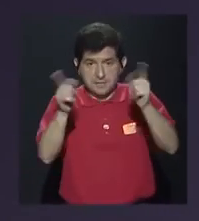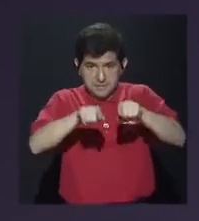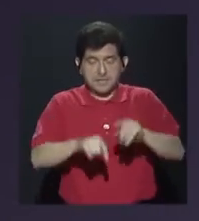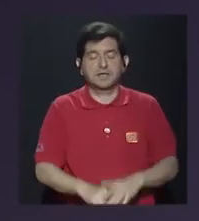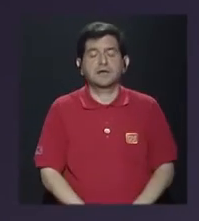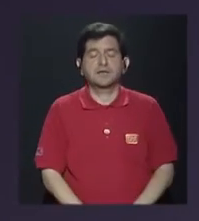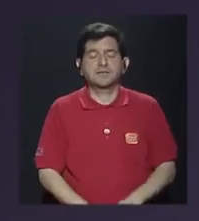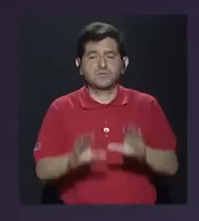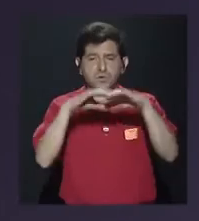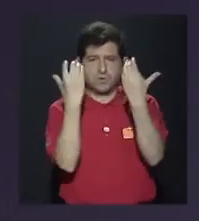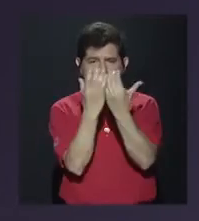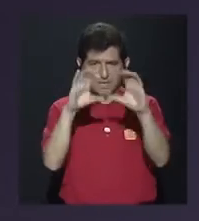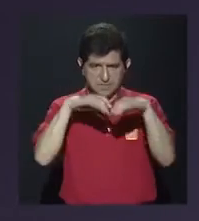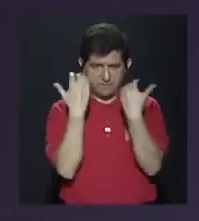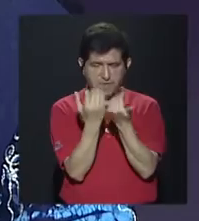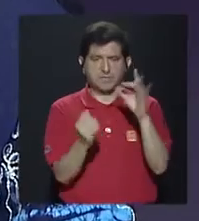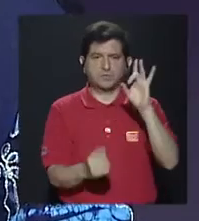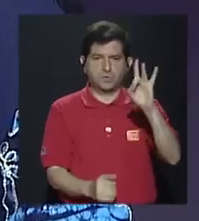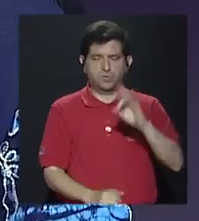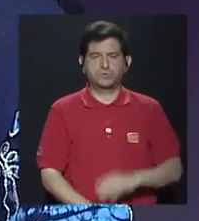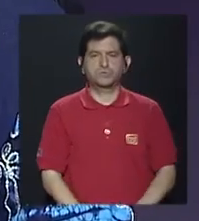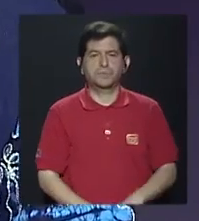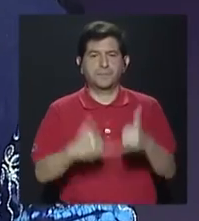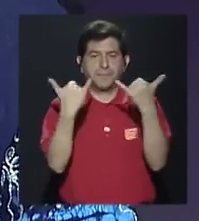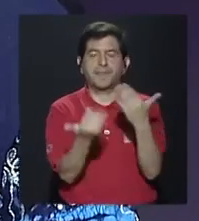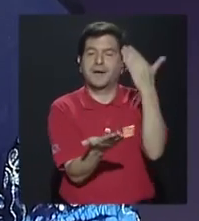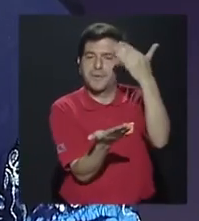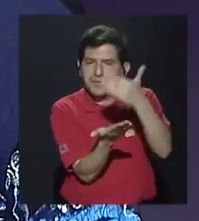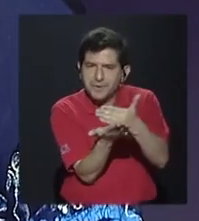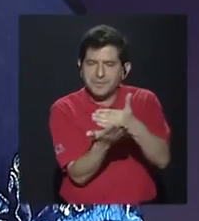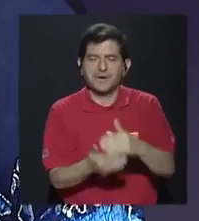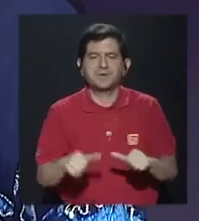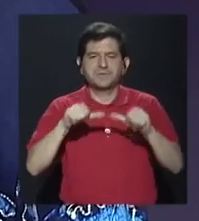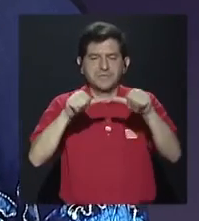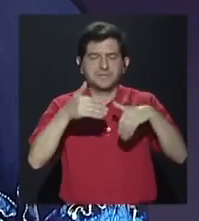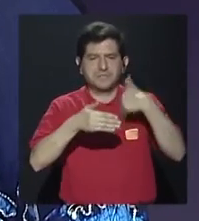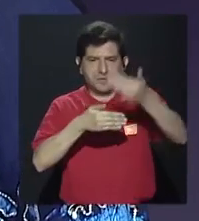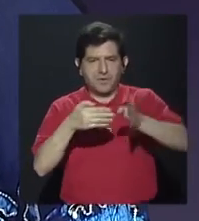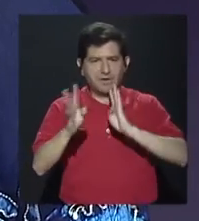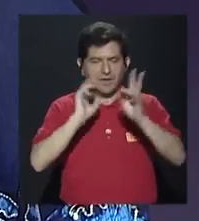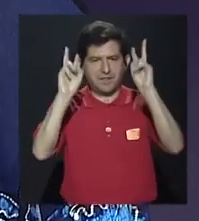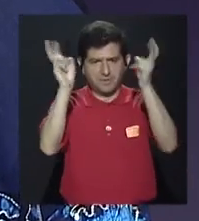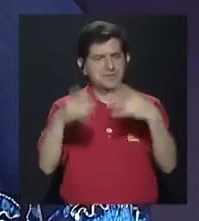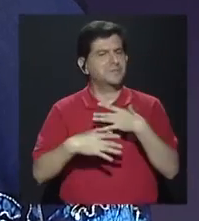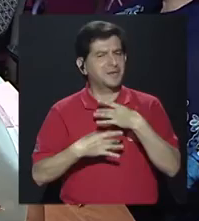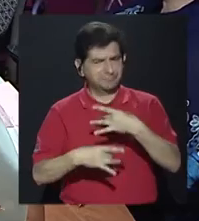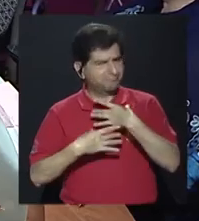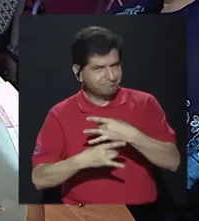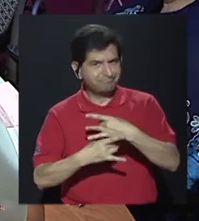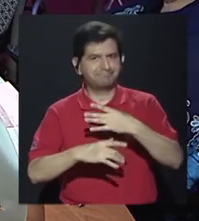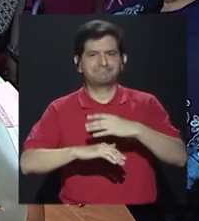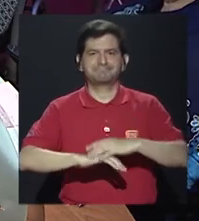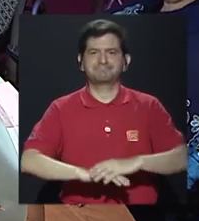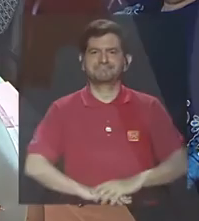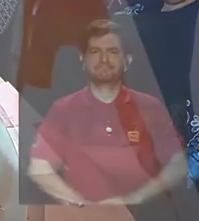8. Muy bien, vamos a ir a un corte y volvemos, seguimos hablando del tema, muy interesante.